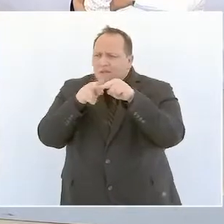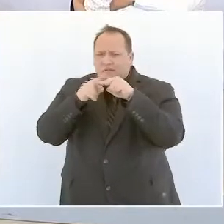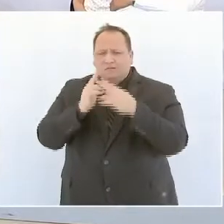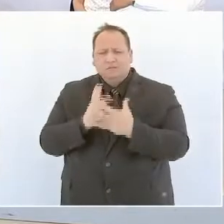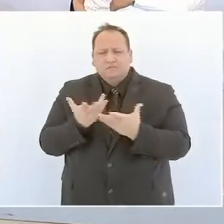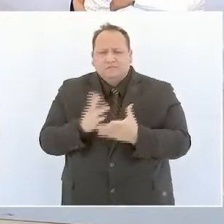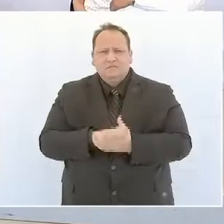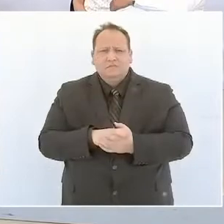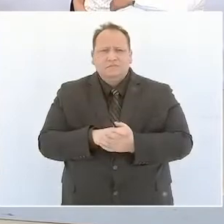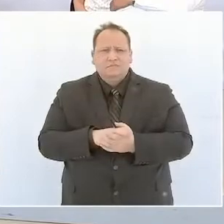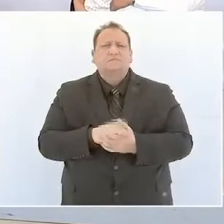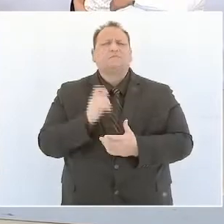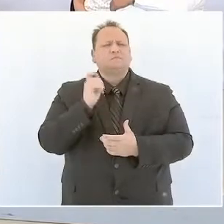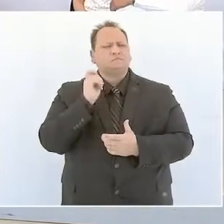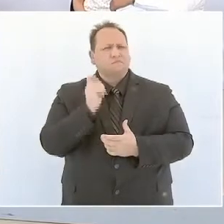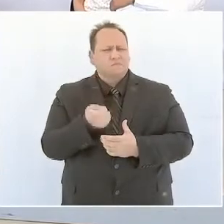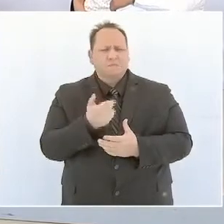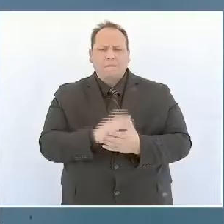lo que